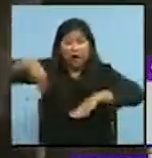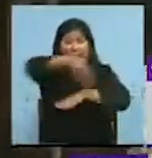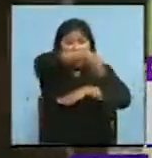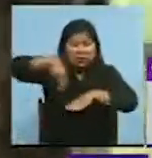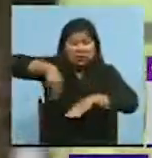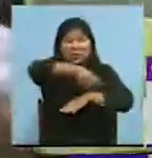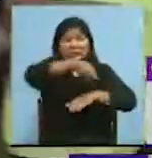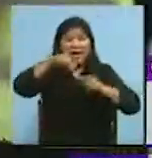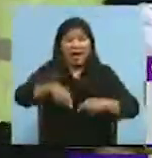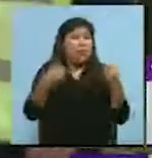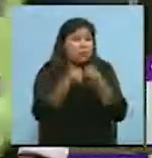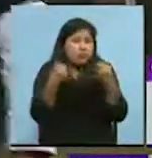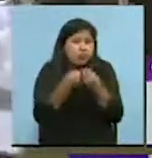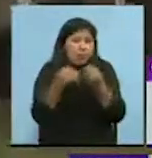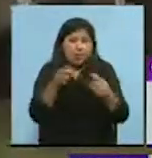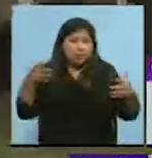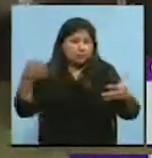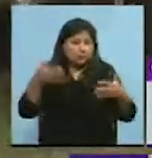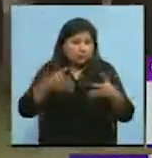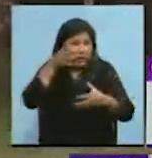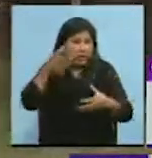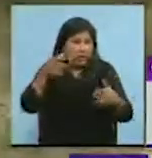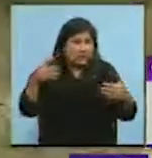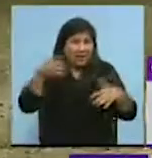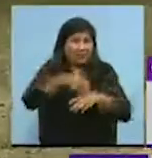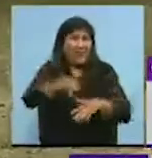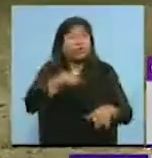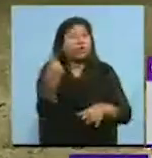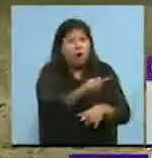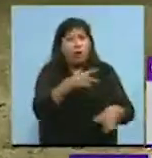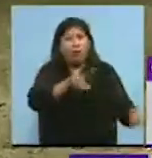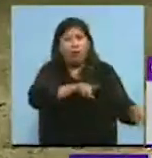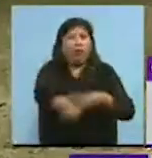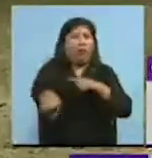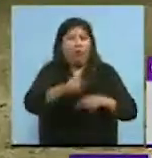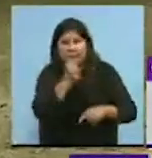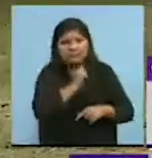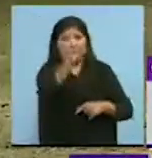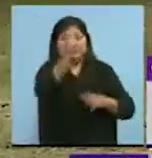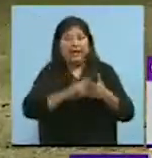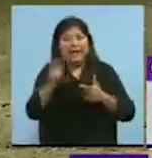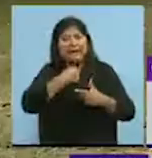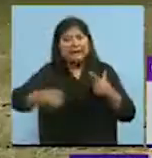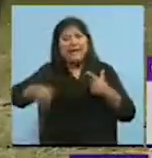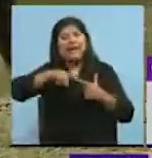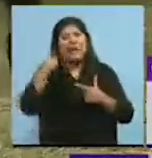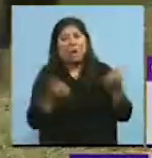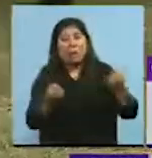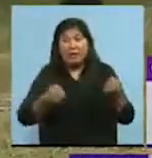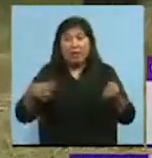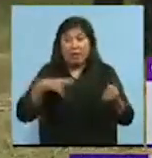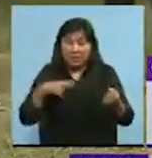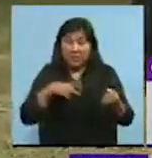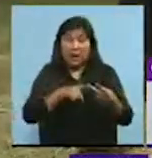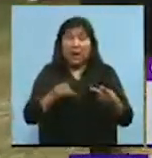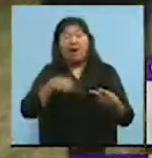de circulación muy fluida y a grandes velocidades, no solamente de los vehículos particulares, sino también la gran cantidad de